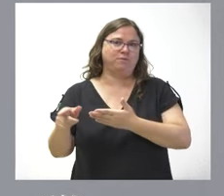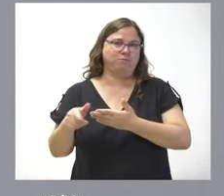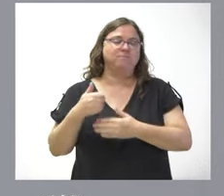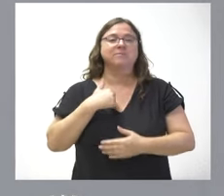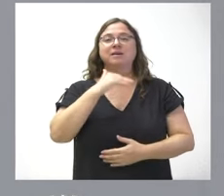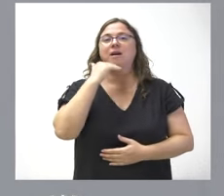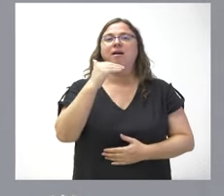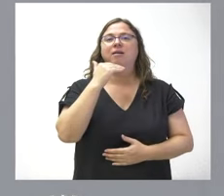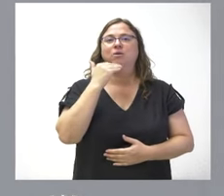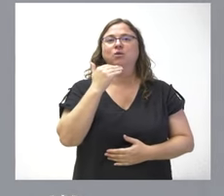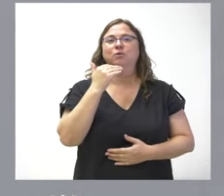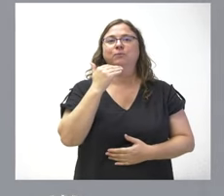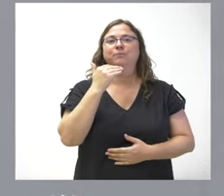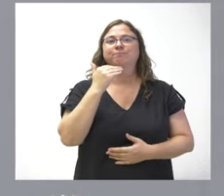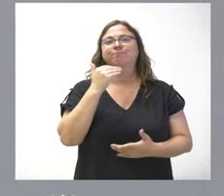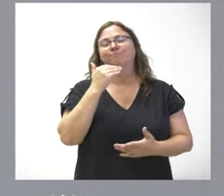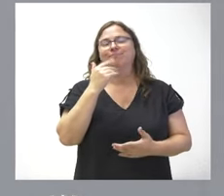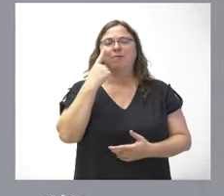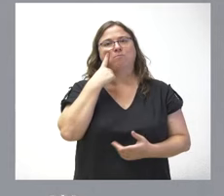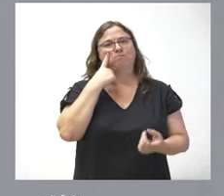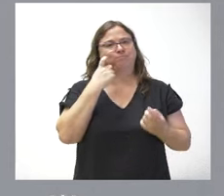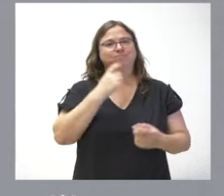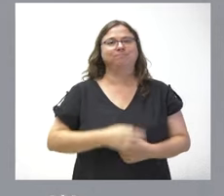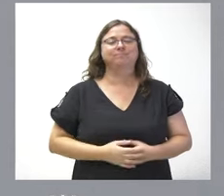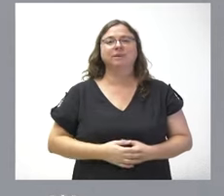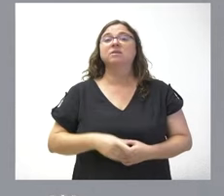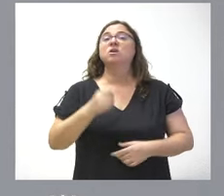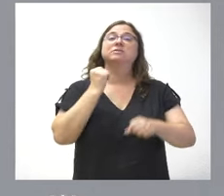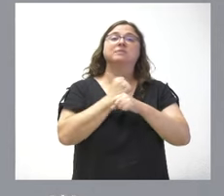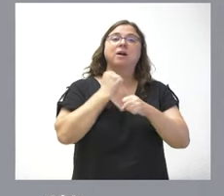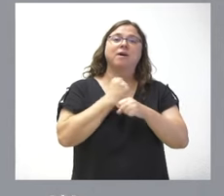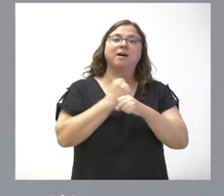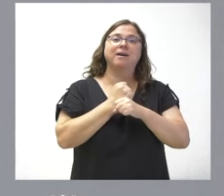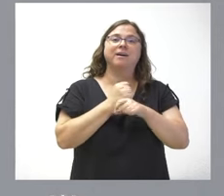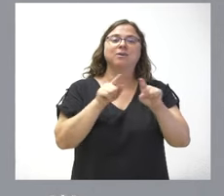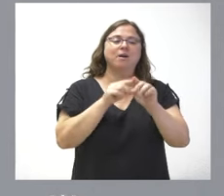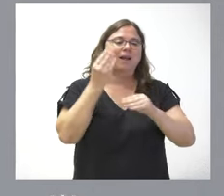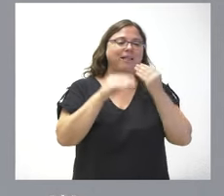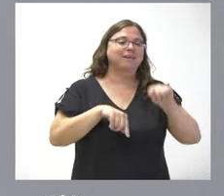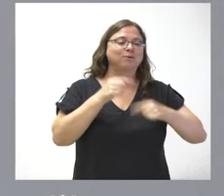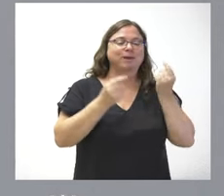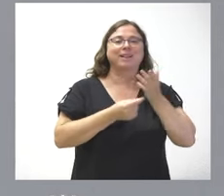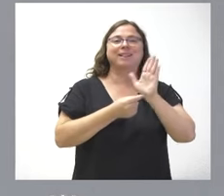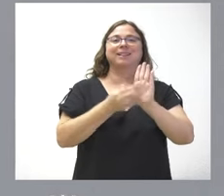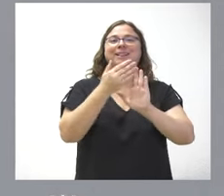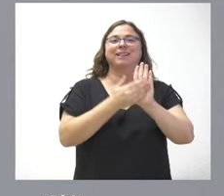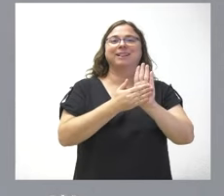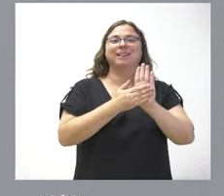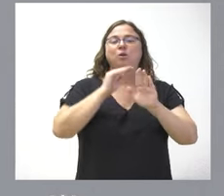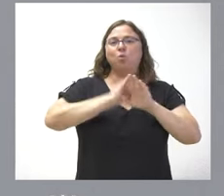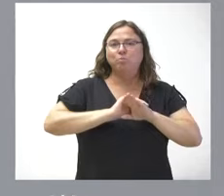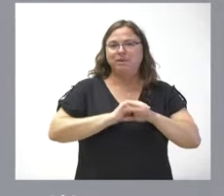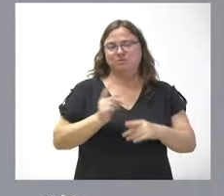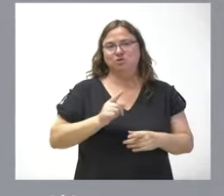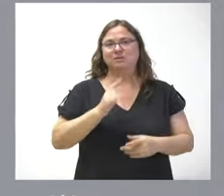algo que tampoco podemos perder de vista no se trata de trabajar en hacer unos presupuestos para presentarlos y cumplir con ello se